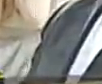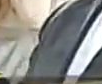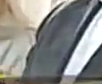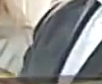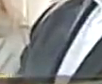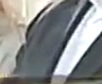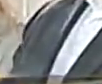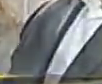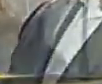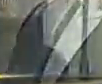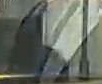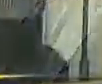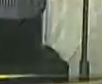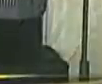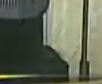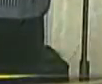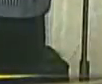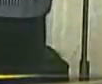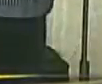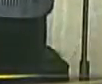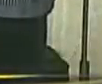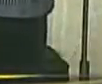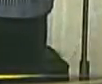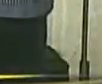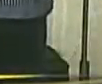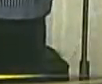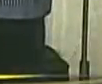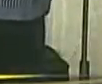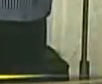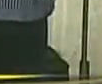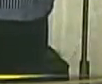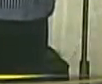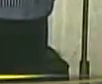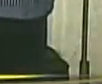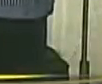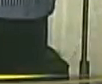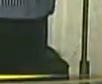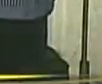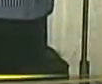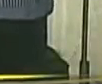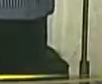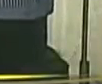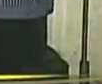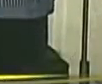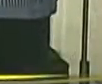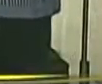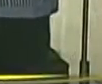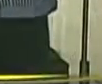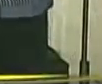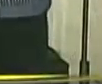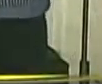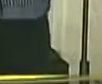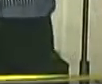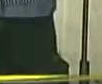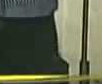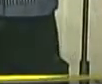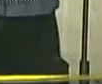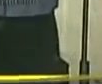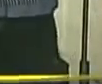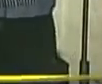así culmina esta jornada de trabajo del jefe del gran pueblo patriótico en una reunión que ha sostenido el presidente